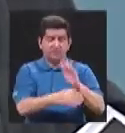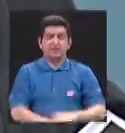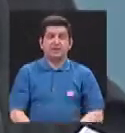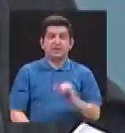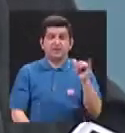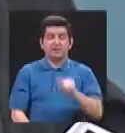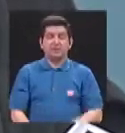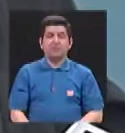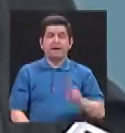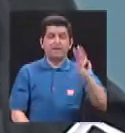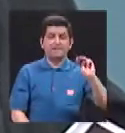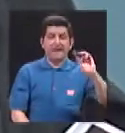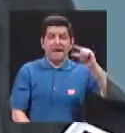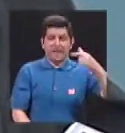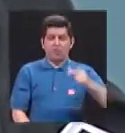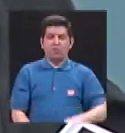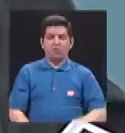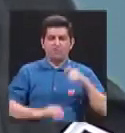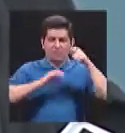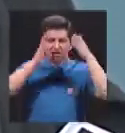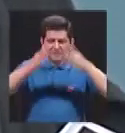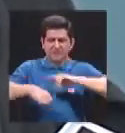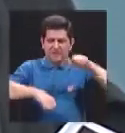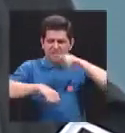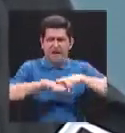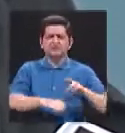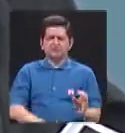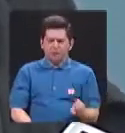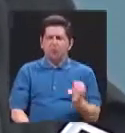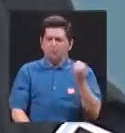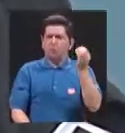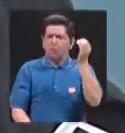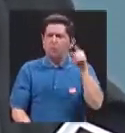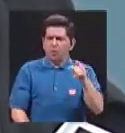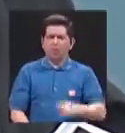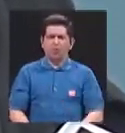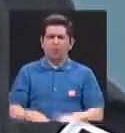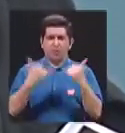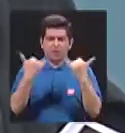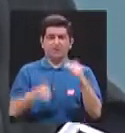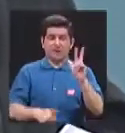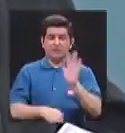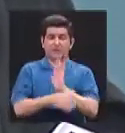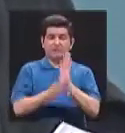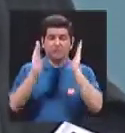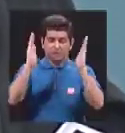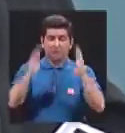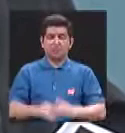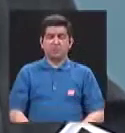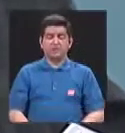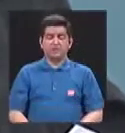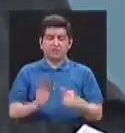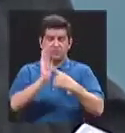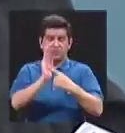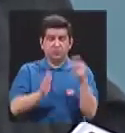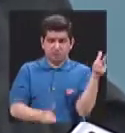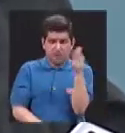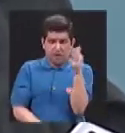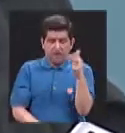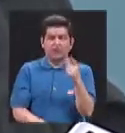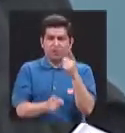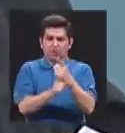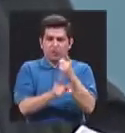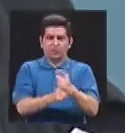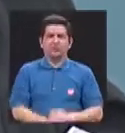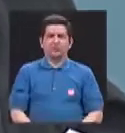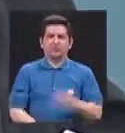película y de Miguel Gómez, el cineasta nacional, el joven cineasta nacional, ya con 3 largometrajes? Vamos entonces a las imágenes,